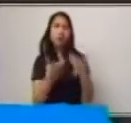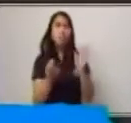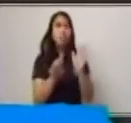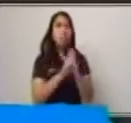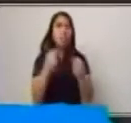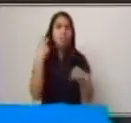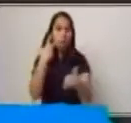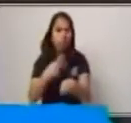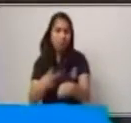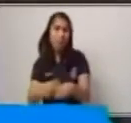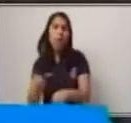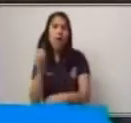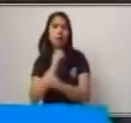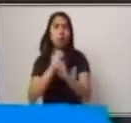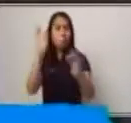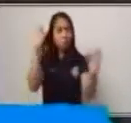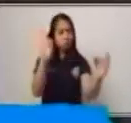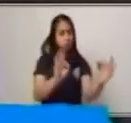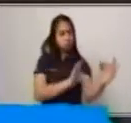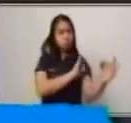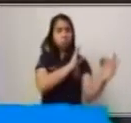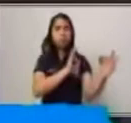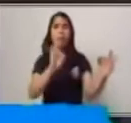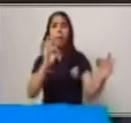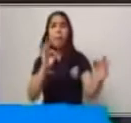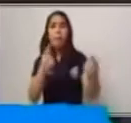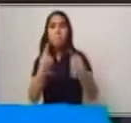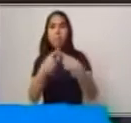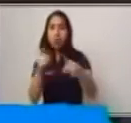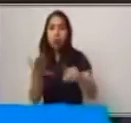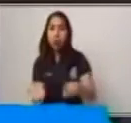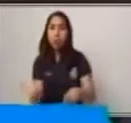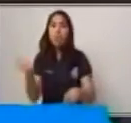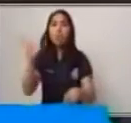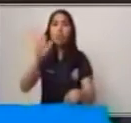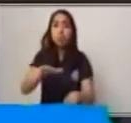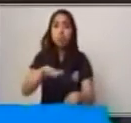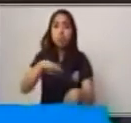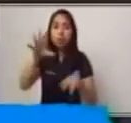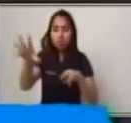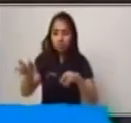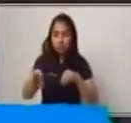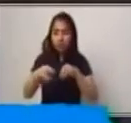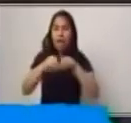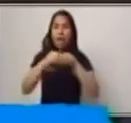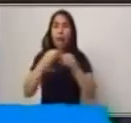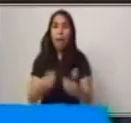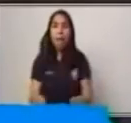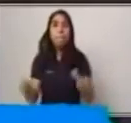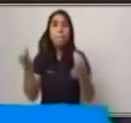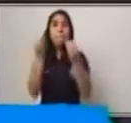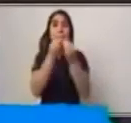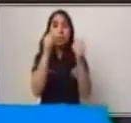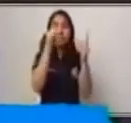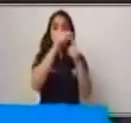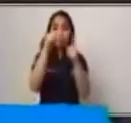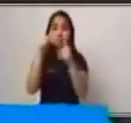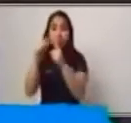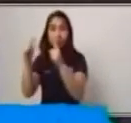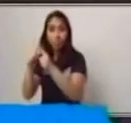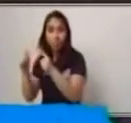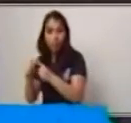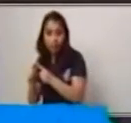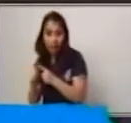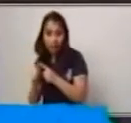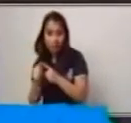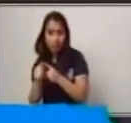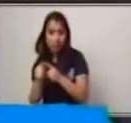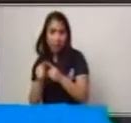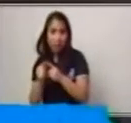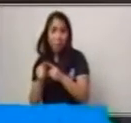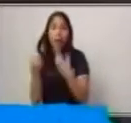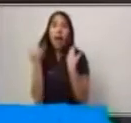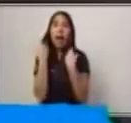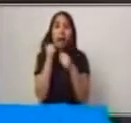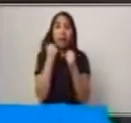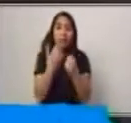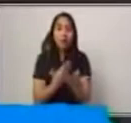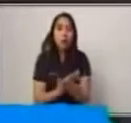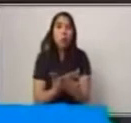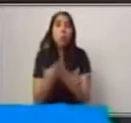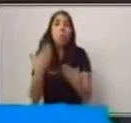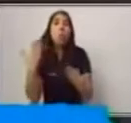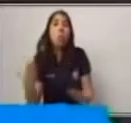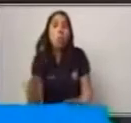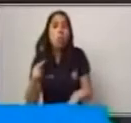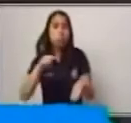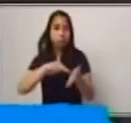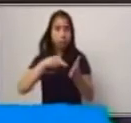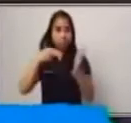darles nuevos significados. Eso es modificar. Añadirle palabras para brindar nuevos significados o ampliar su